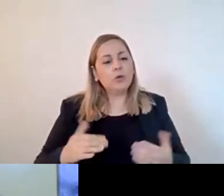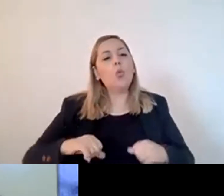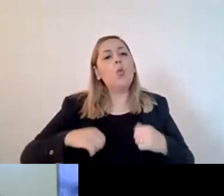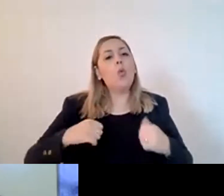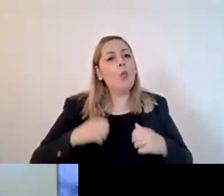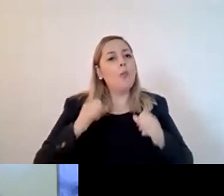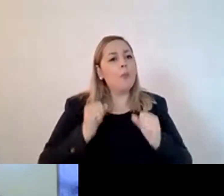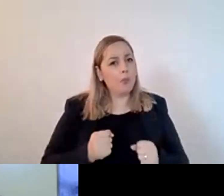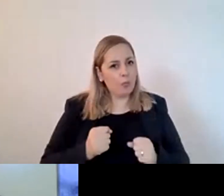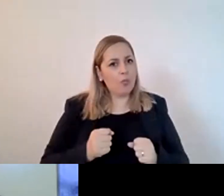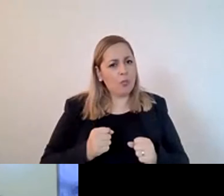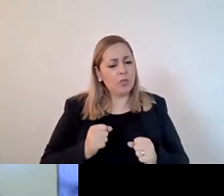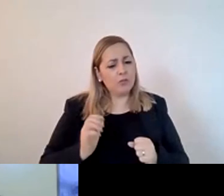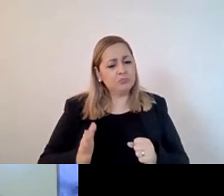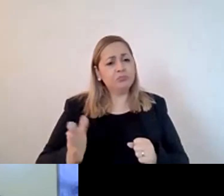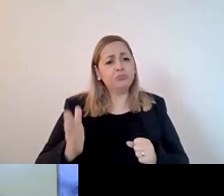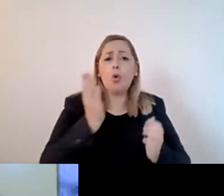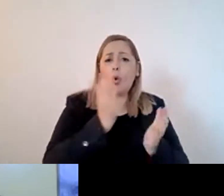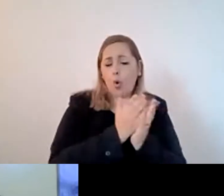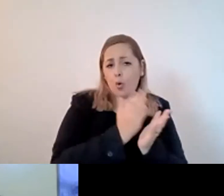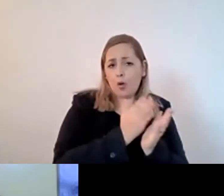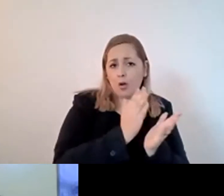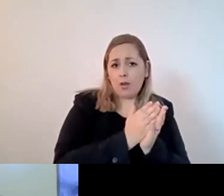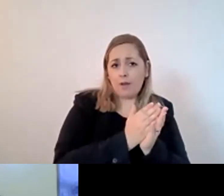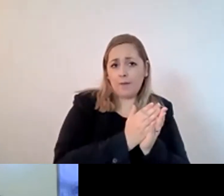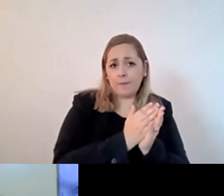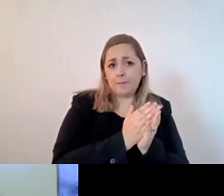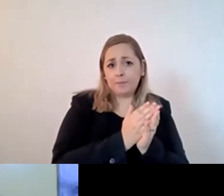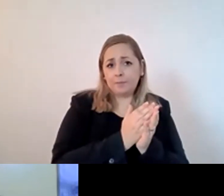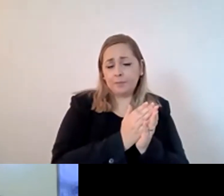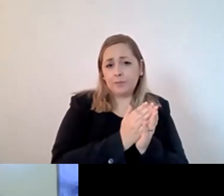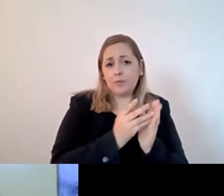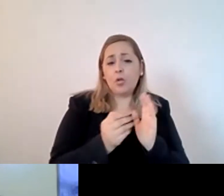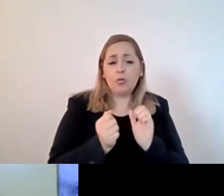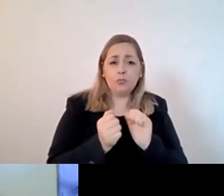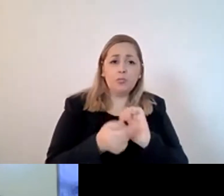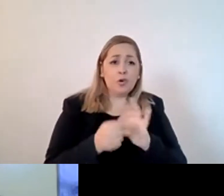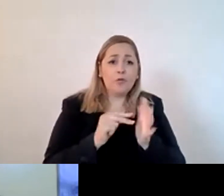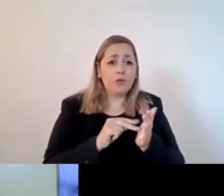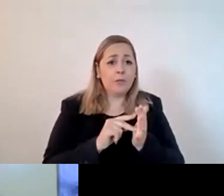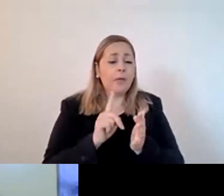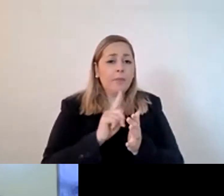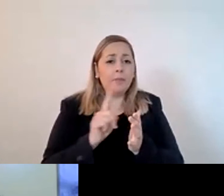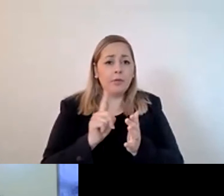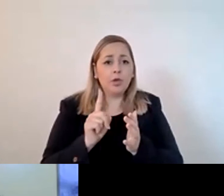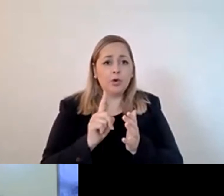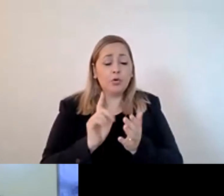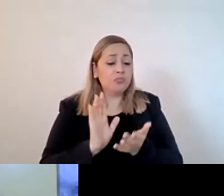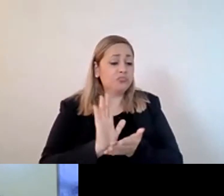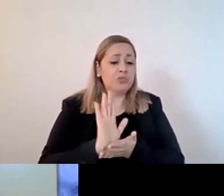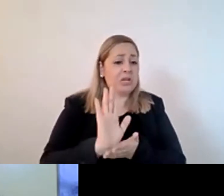puede haber transcurrido su escolaridad con problemas, pero no ha sido francamente